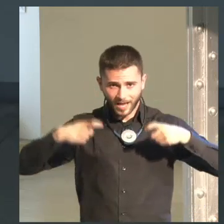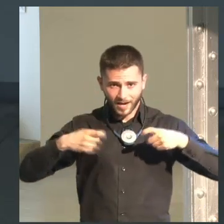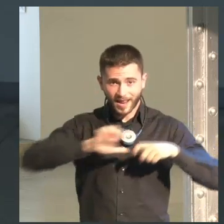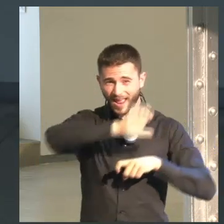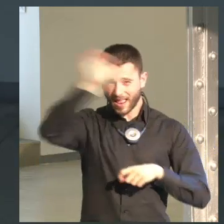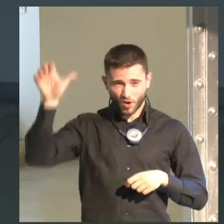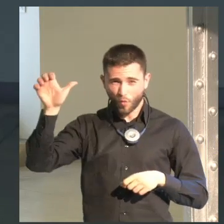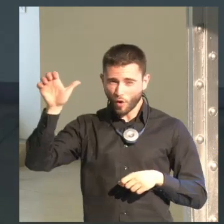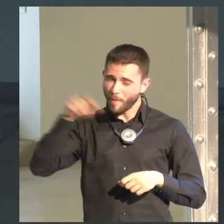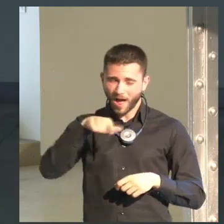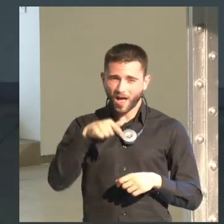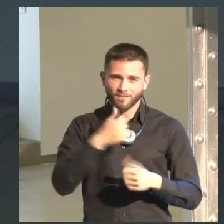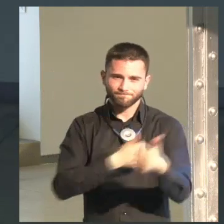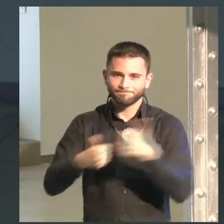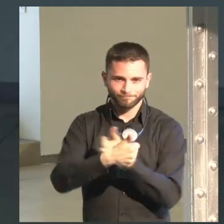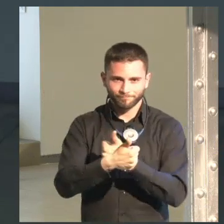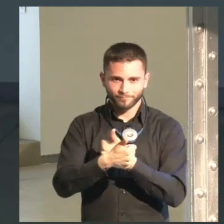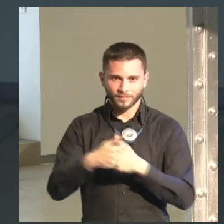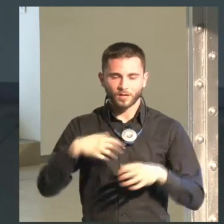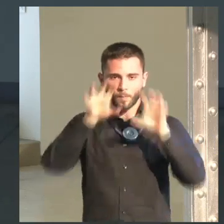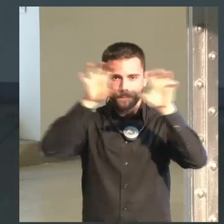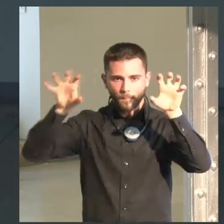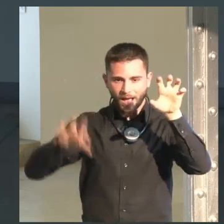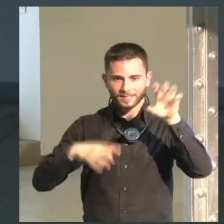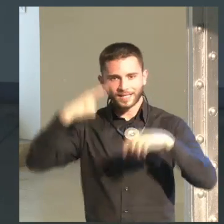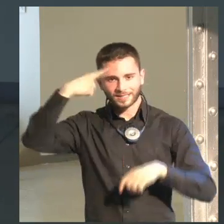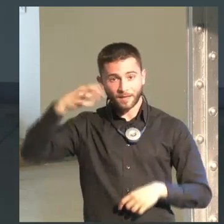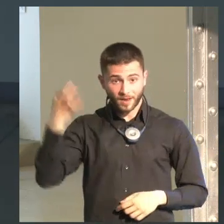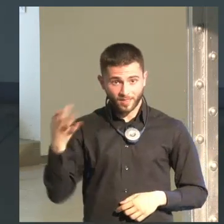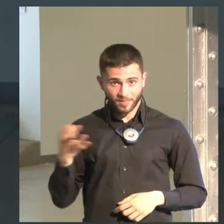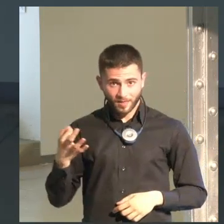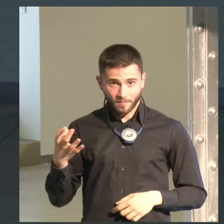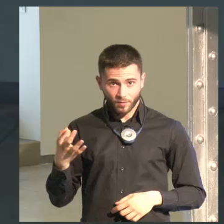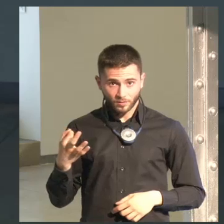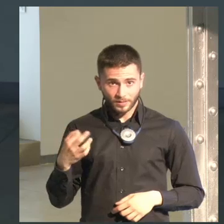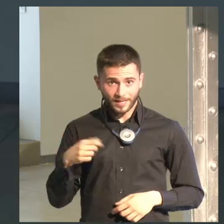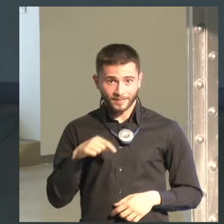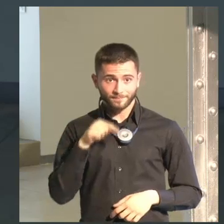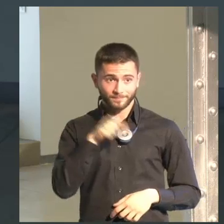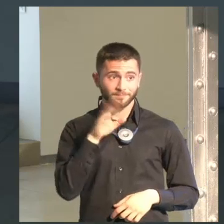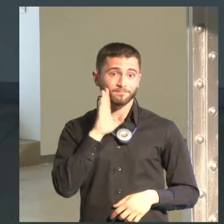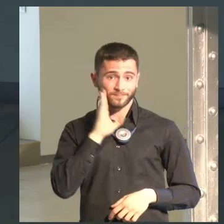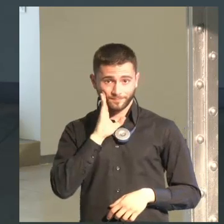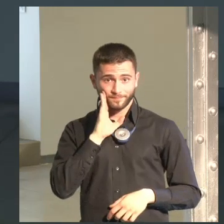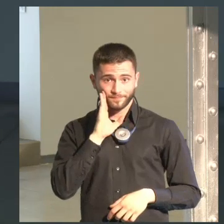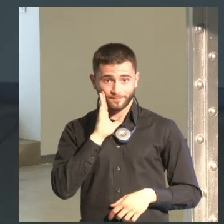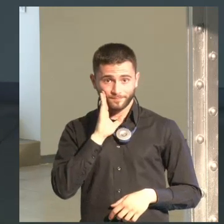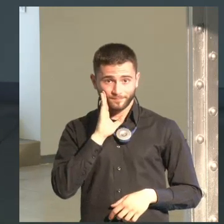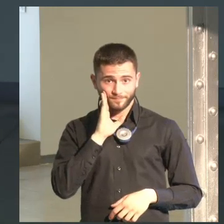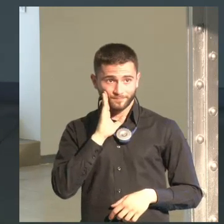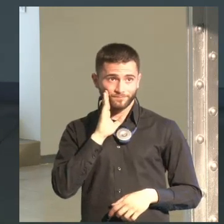Europa. Es decir, los países tenemos que ser conscientes de que en estas cuestiones no podemos tener, por así decirlo, ser